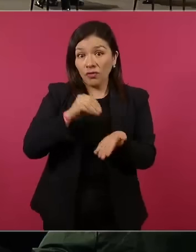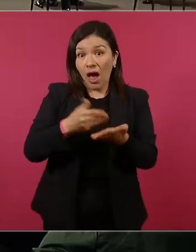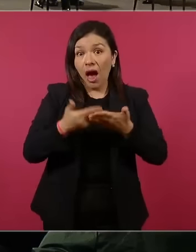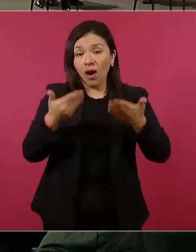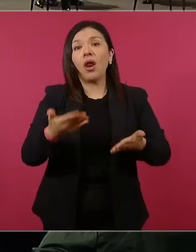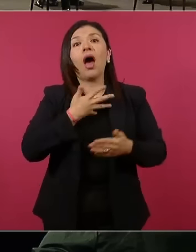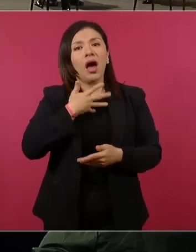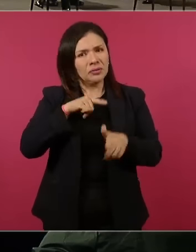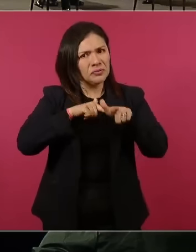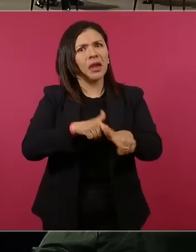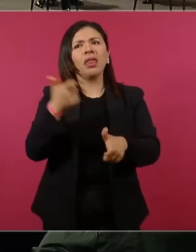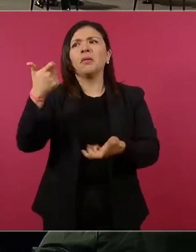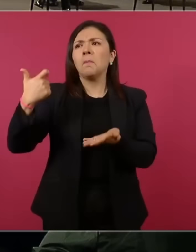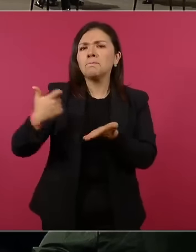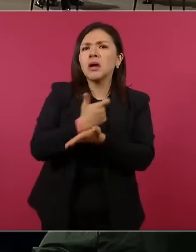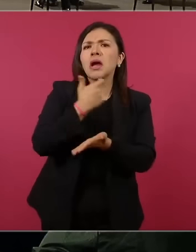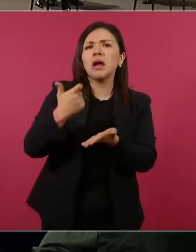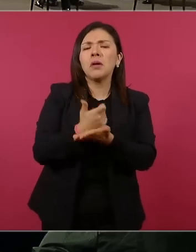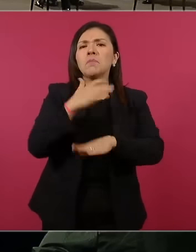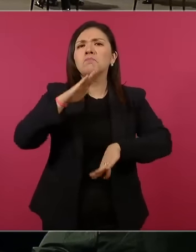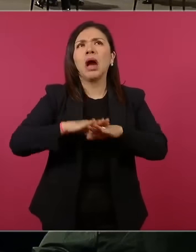recibido recursos hasta por